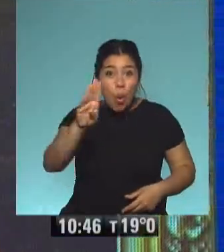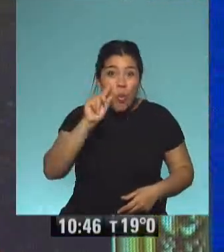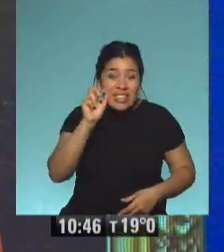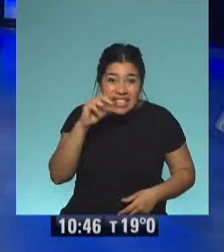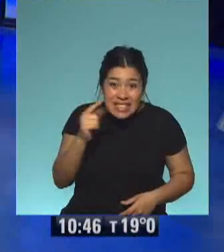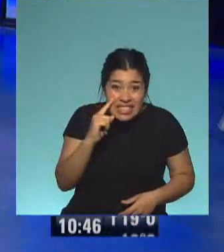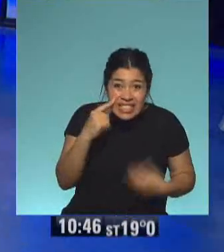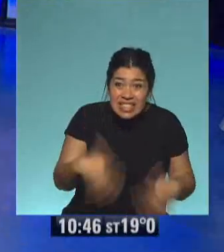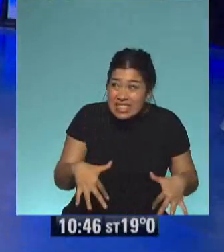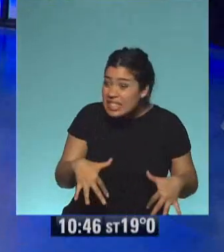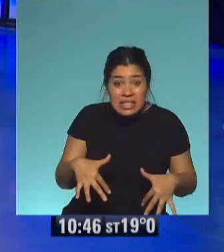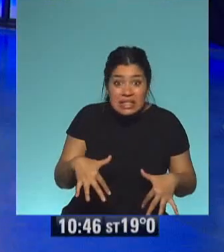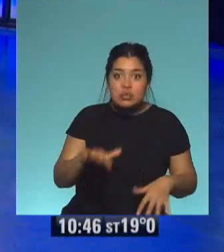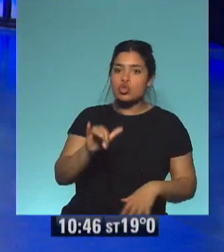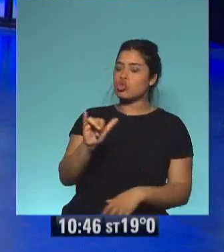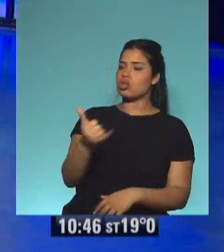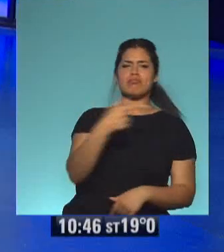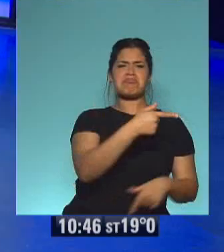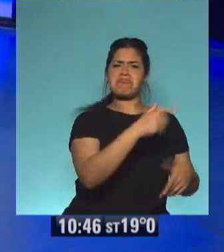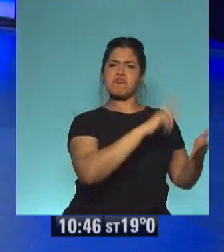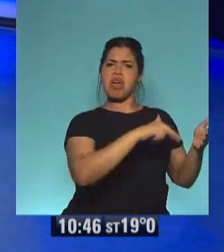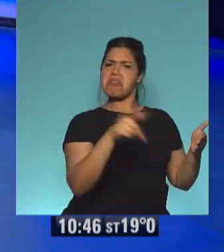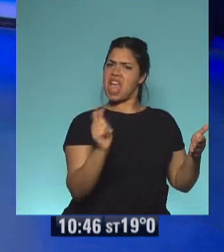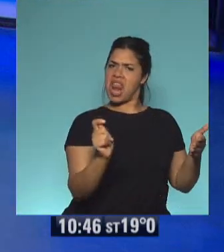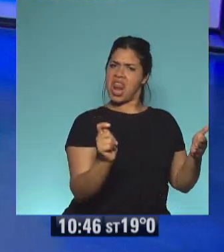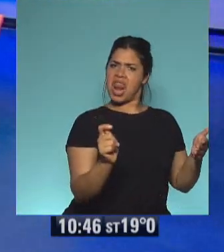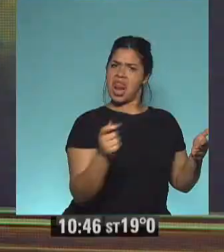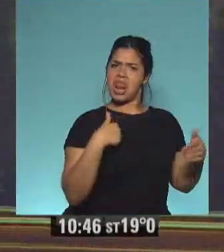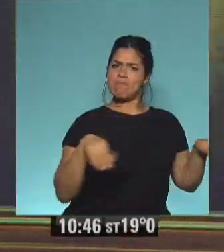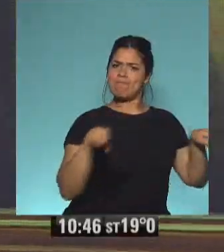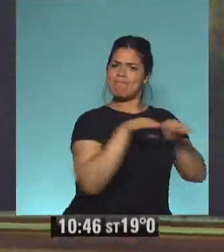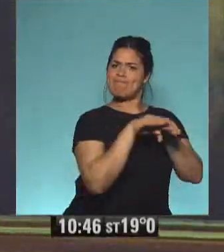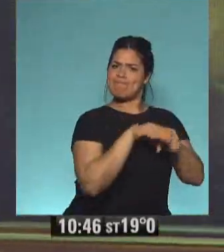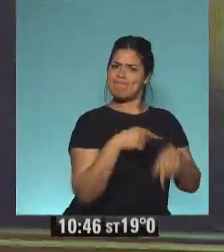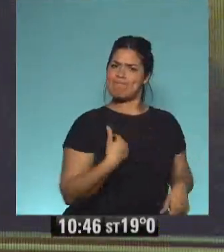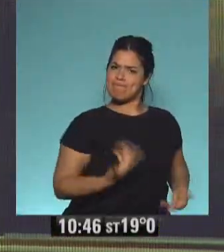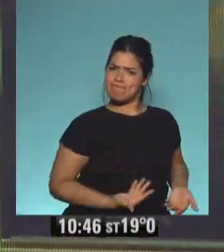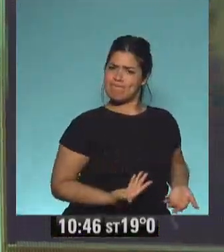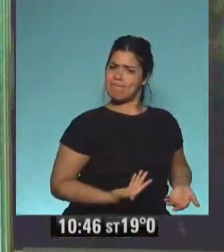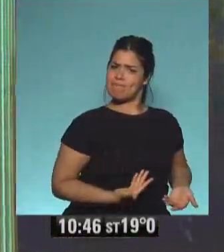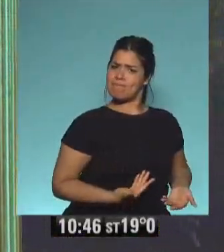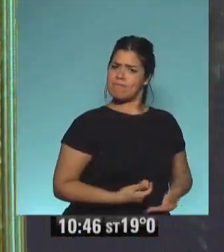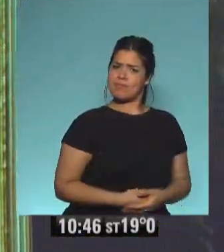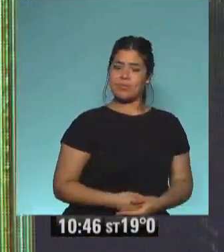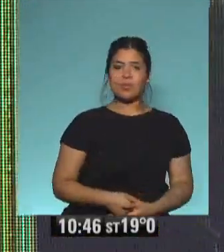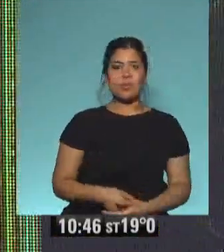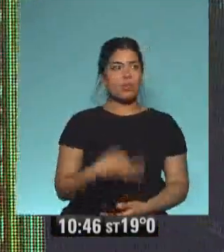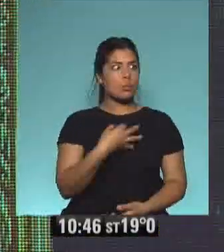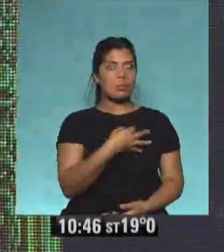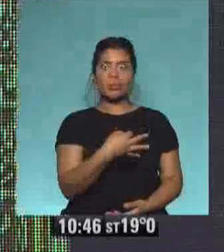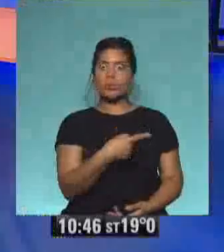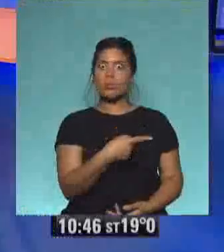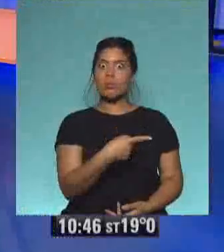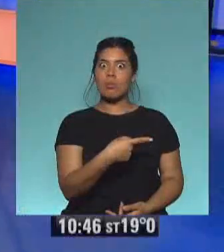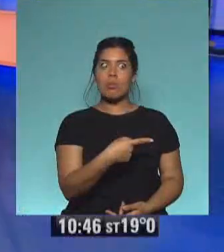me dibujan. ¿Quién hizo este cuadro? Es como... ¡Estoy igualito! ¡Qué bien! A ver. ¡Qué bien! ¡Es Leonardo da